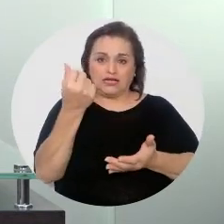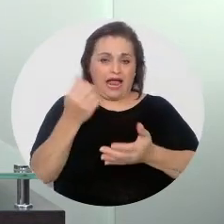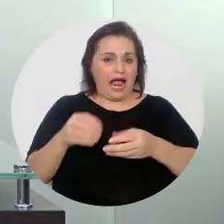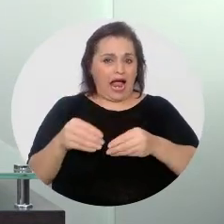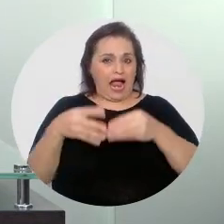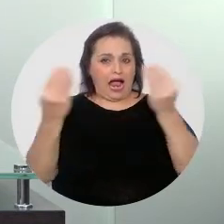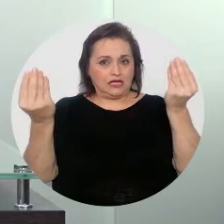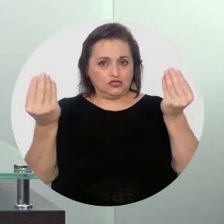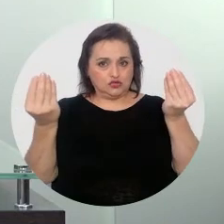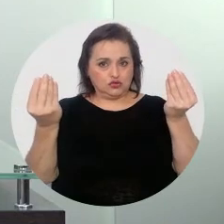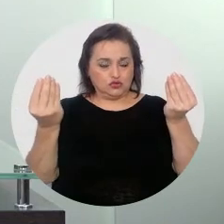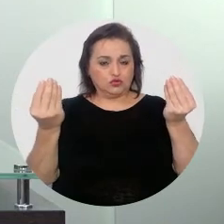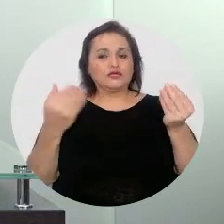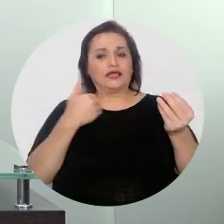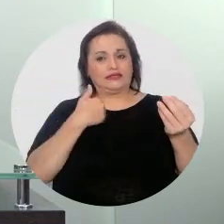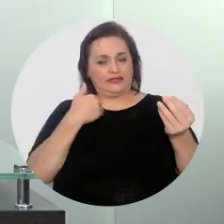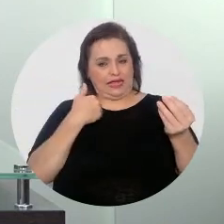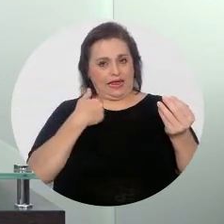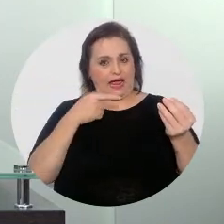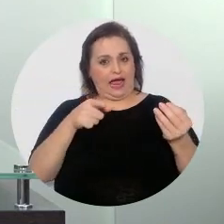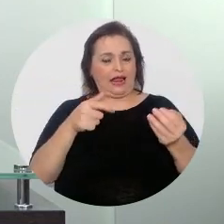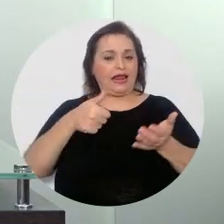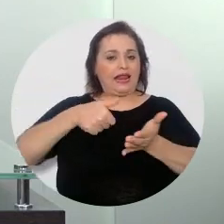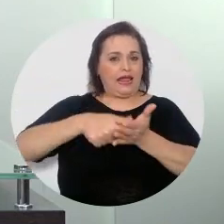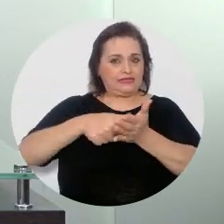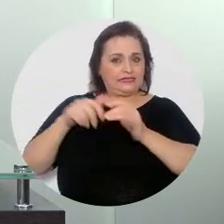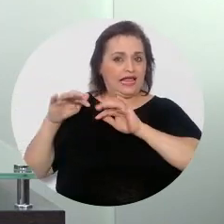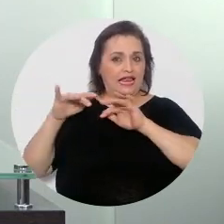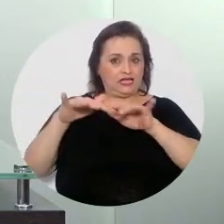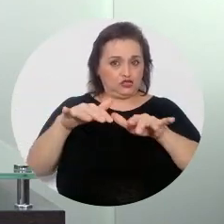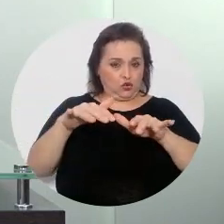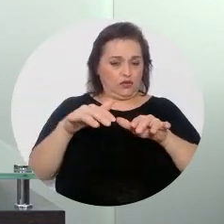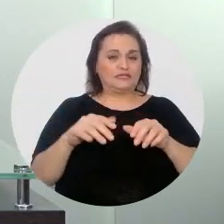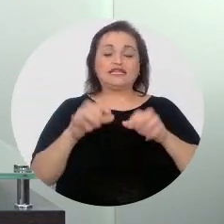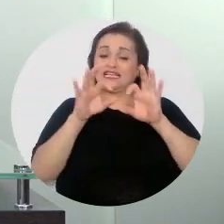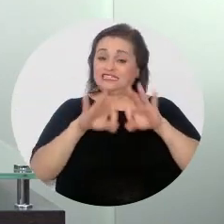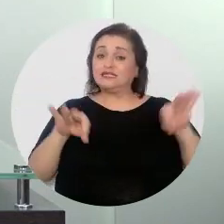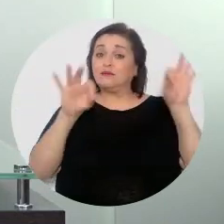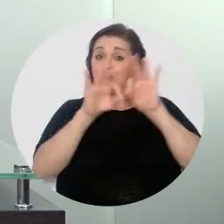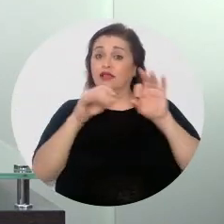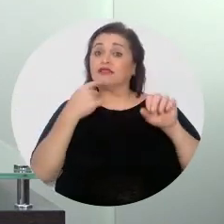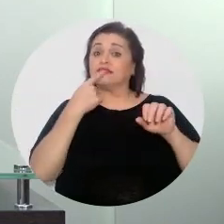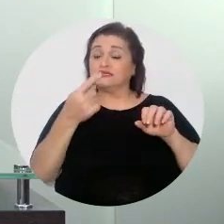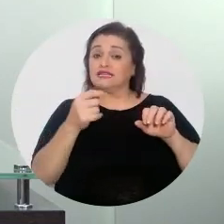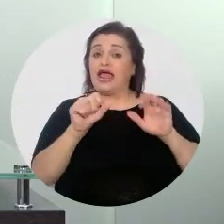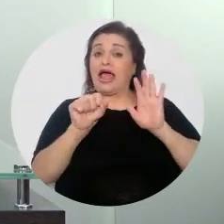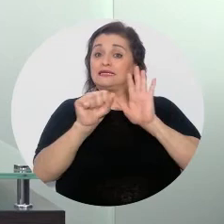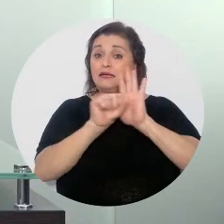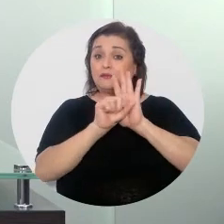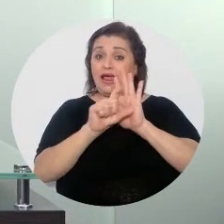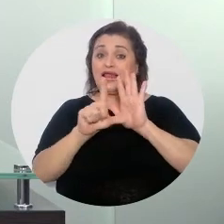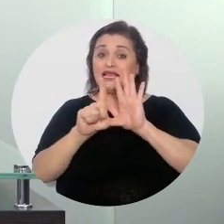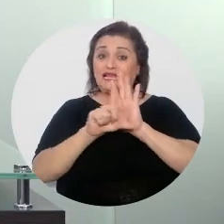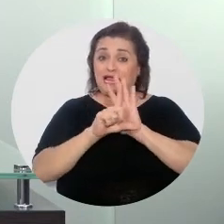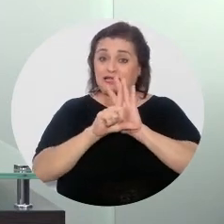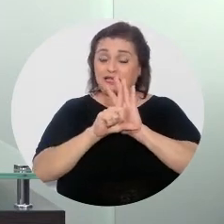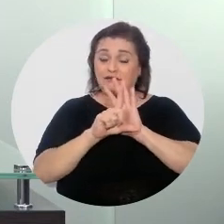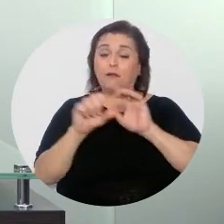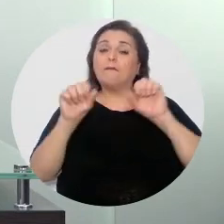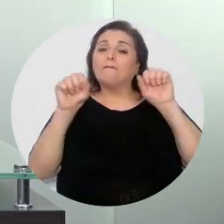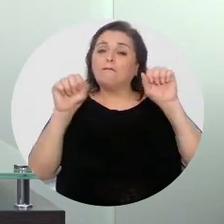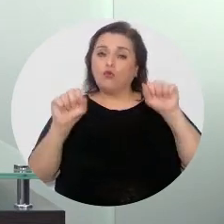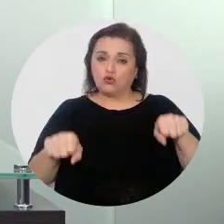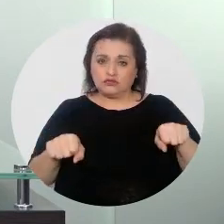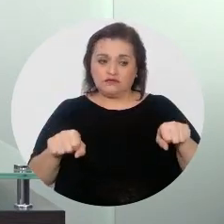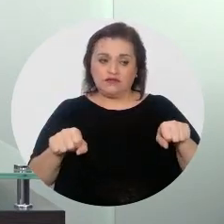partidos políticos los gastos en los que incurran. Es también importante señalar que la Asamblea Legislativa está